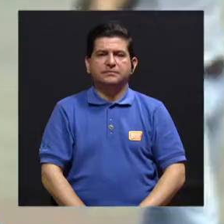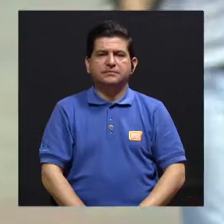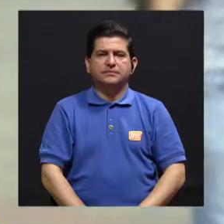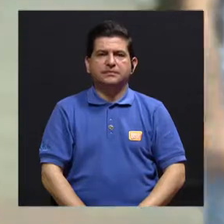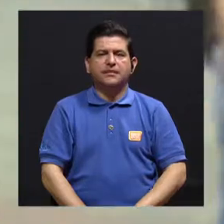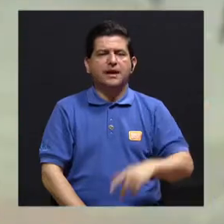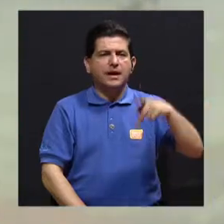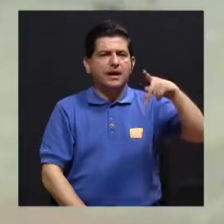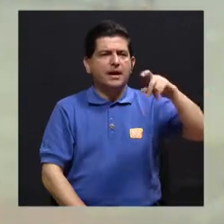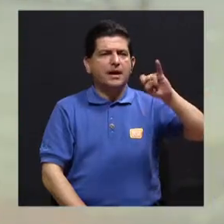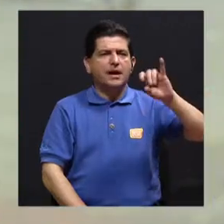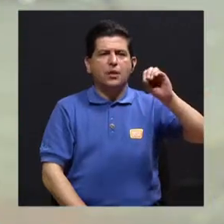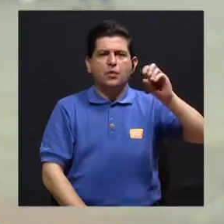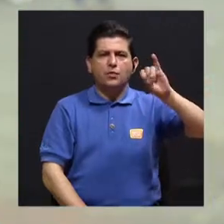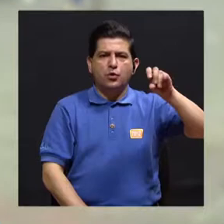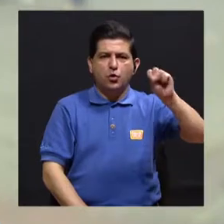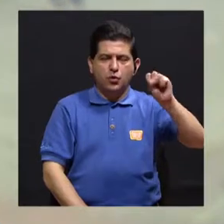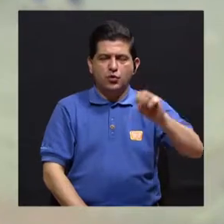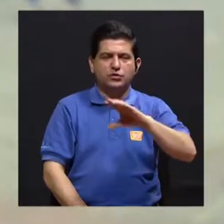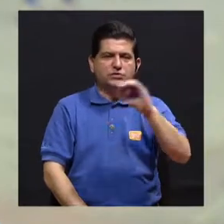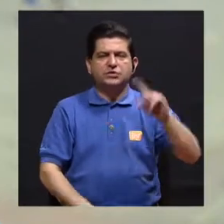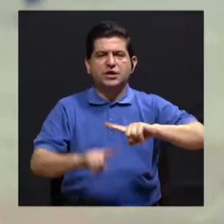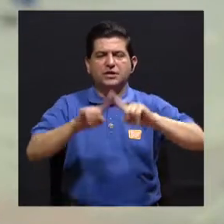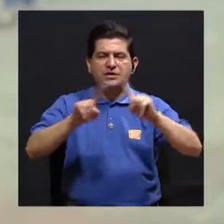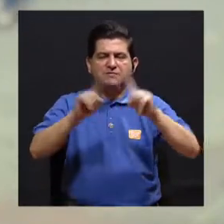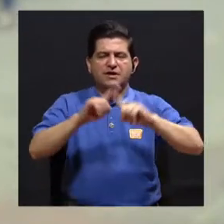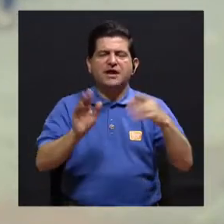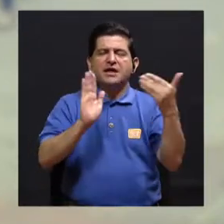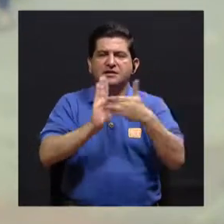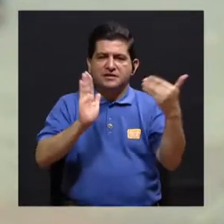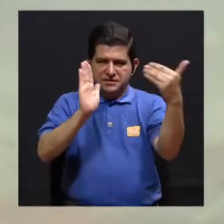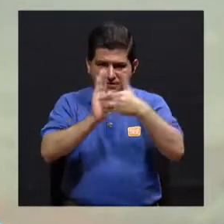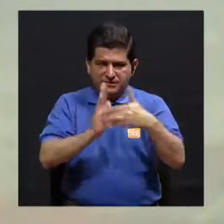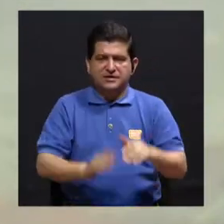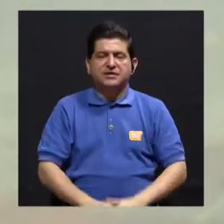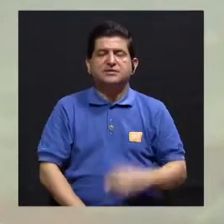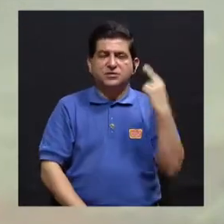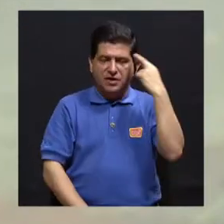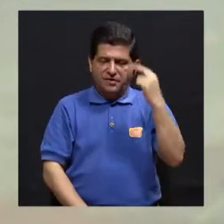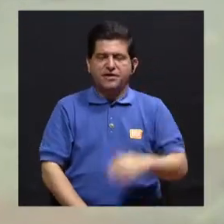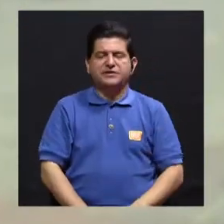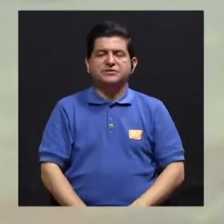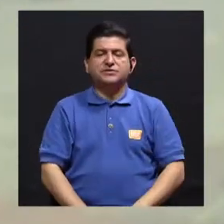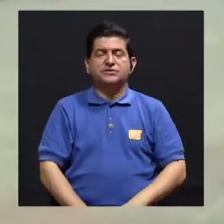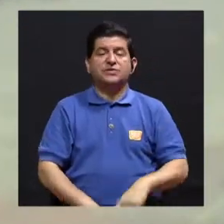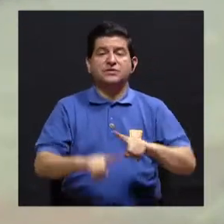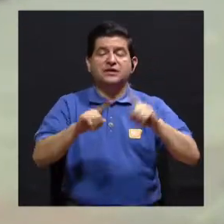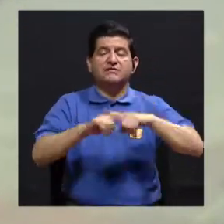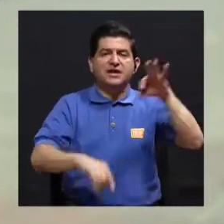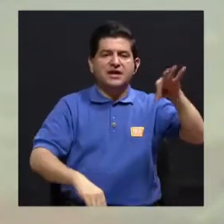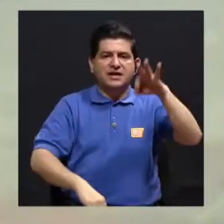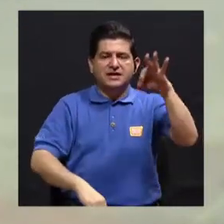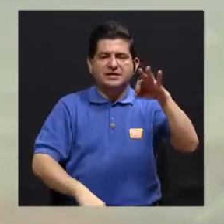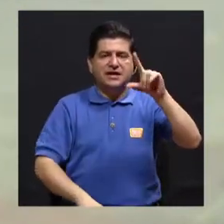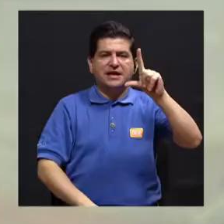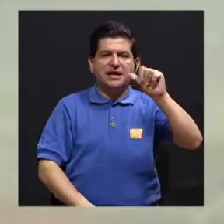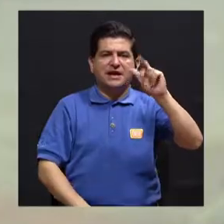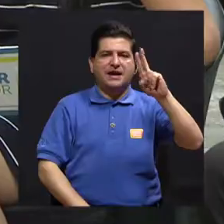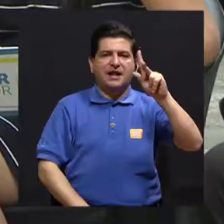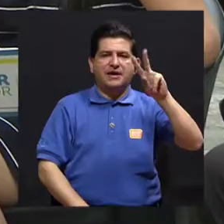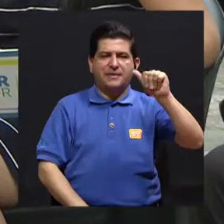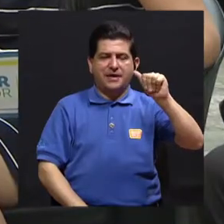los piojos, sí. y algunas otras afecciones dadas más que todo por larvas de diferentes moscas en general.